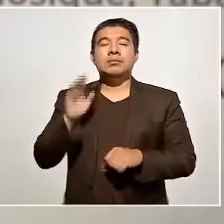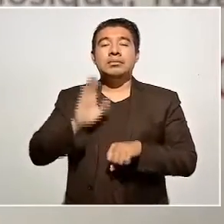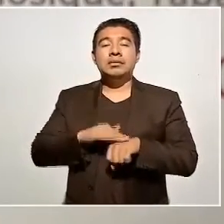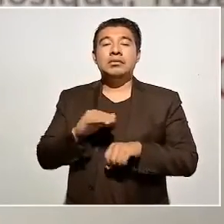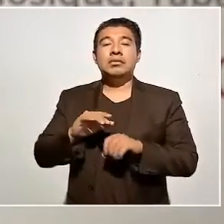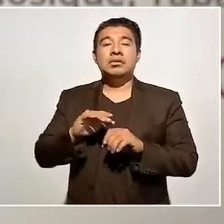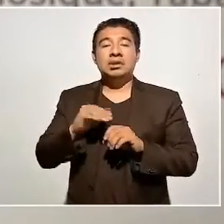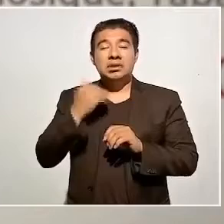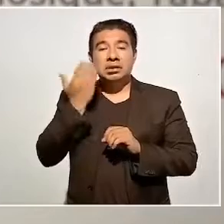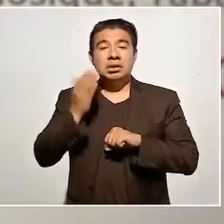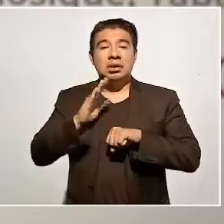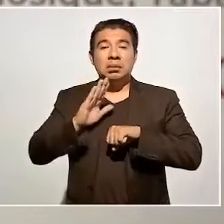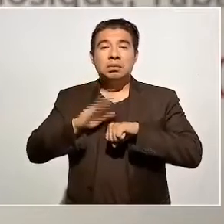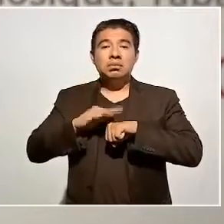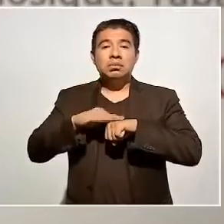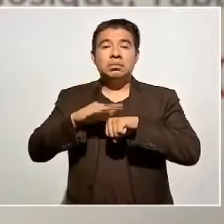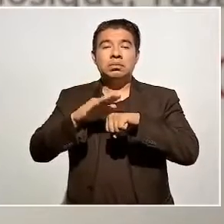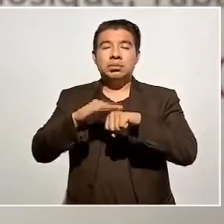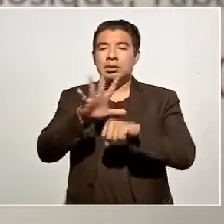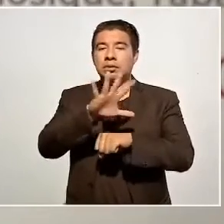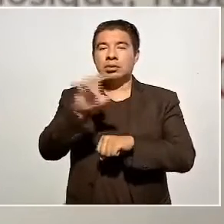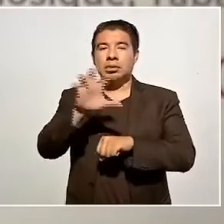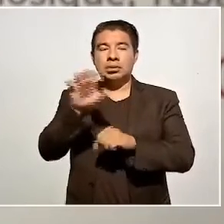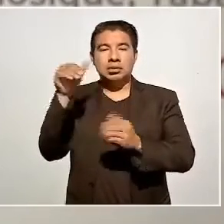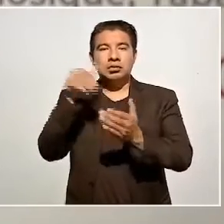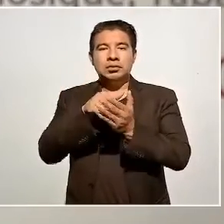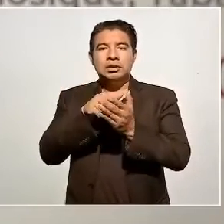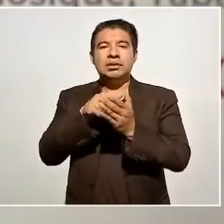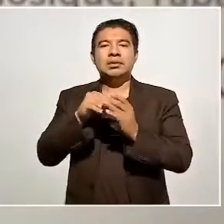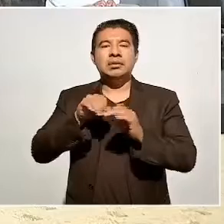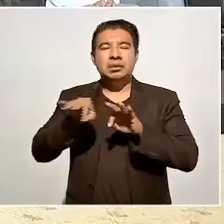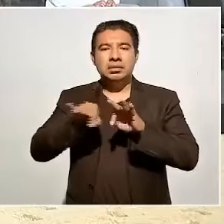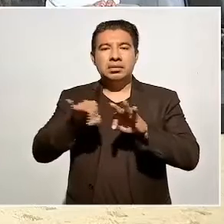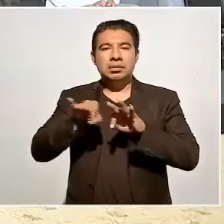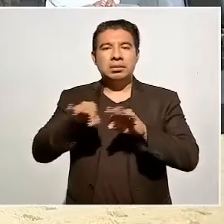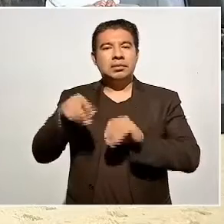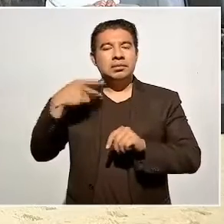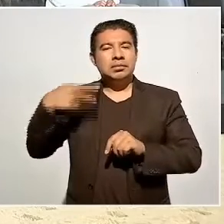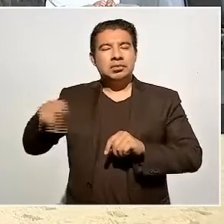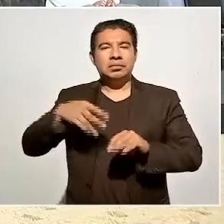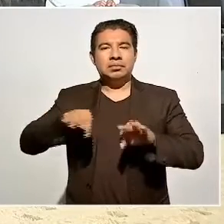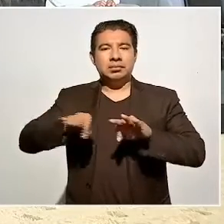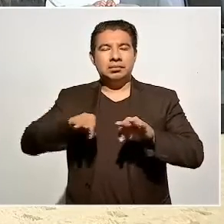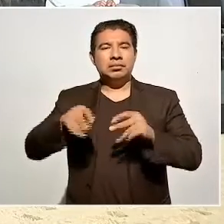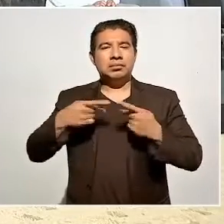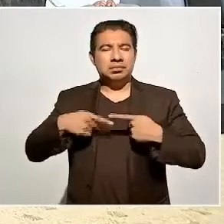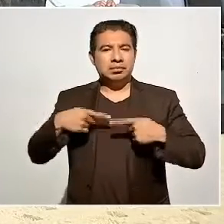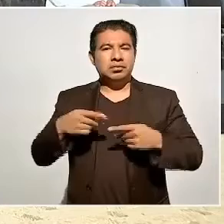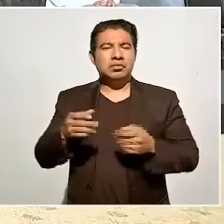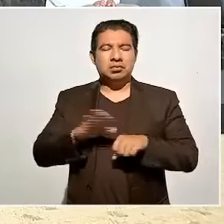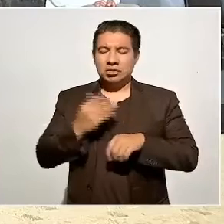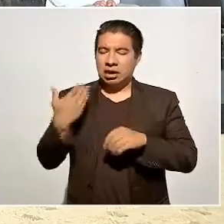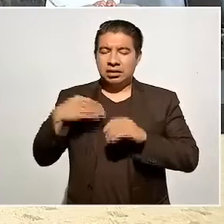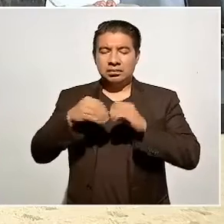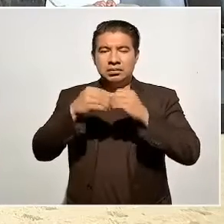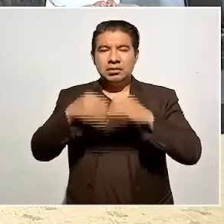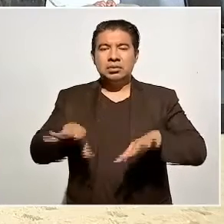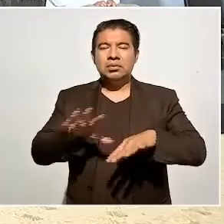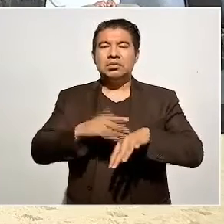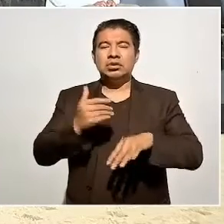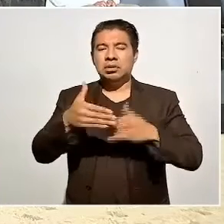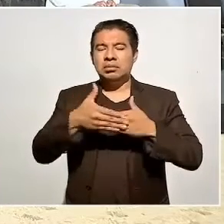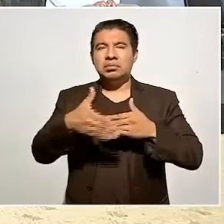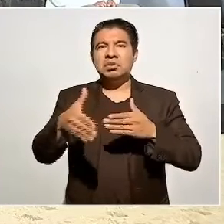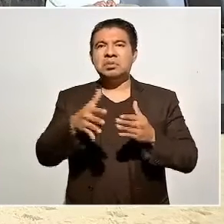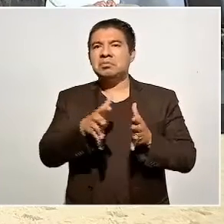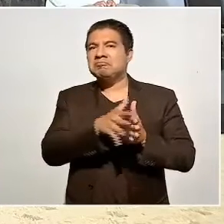lograr tener estos 500.000 empleos que perdimos pronto?